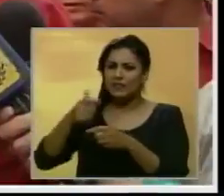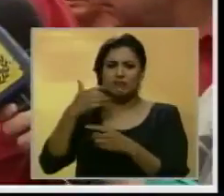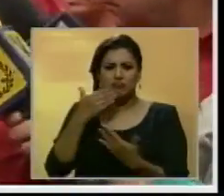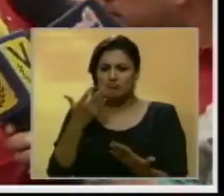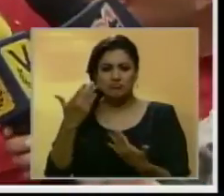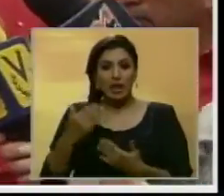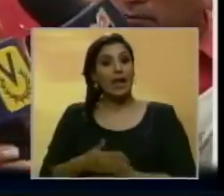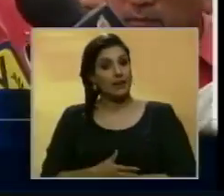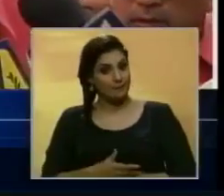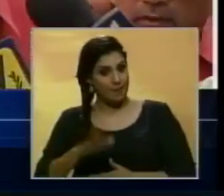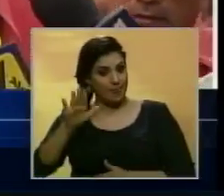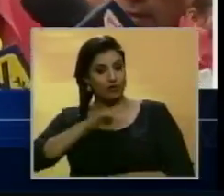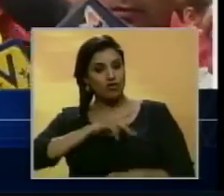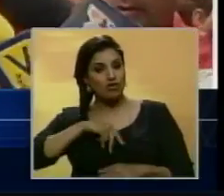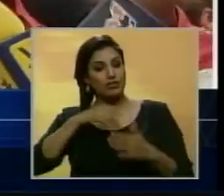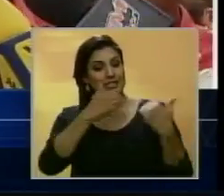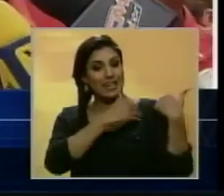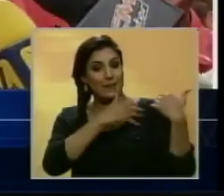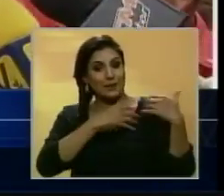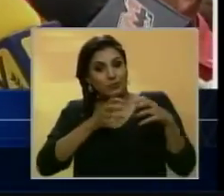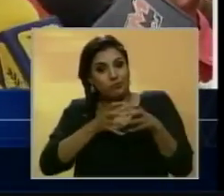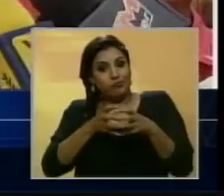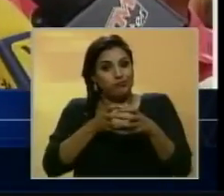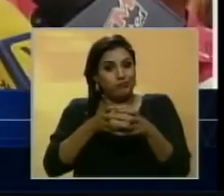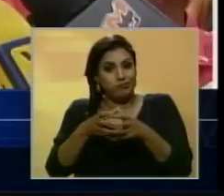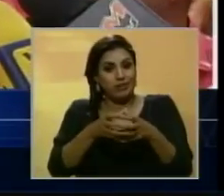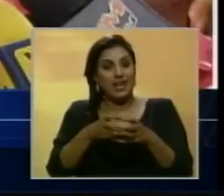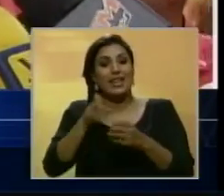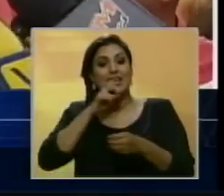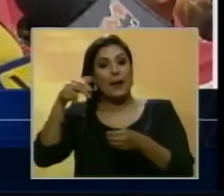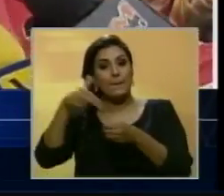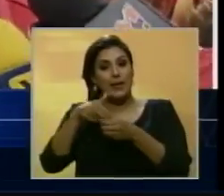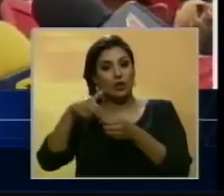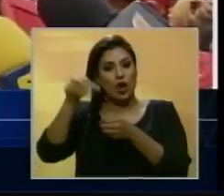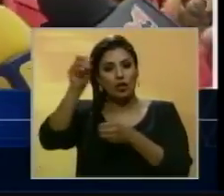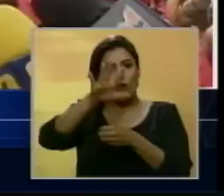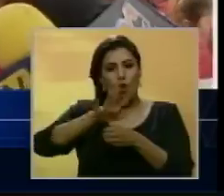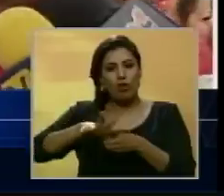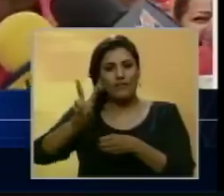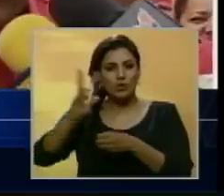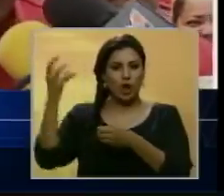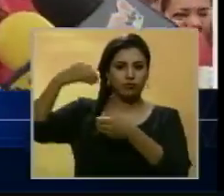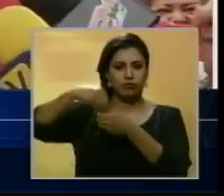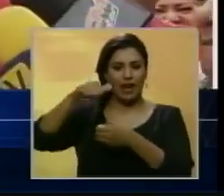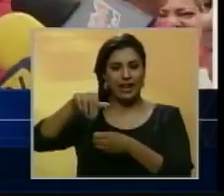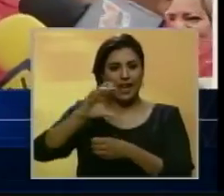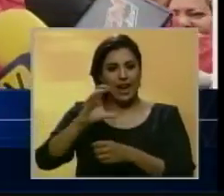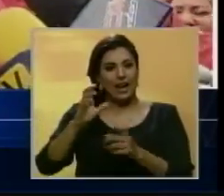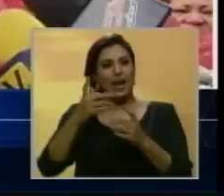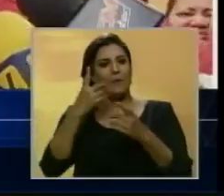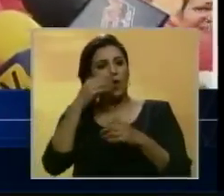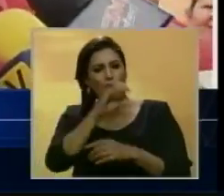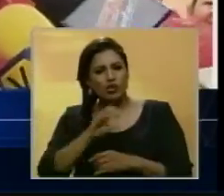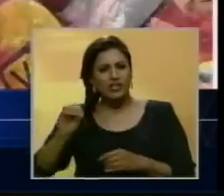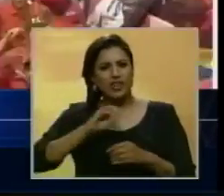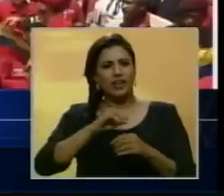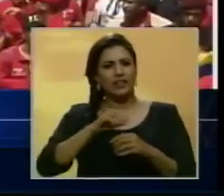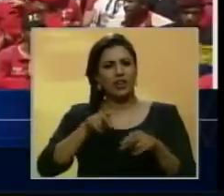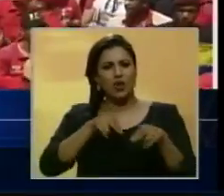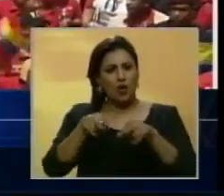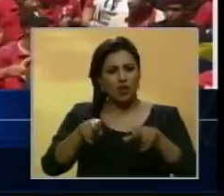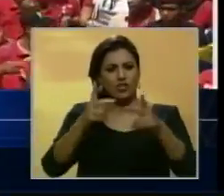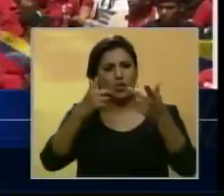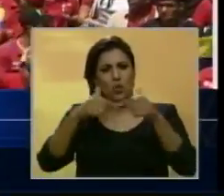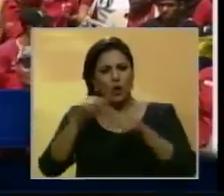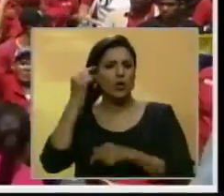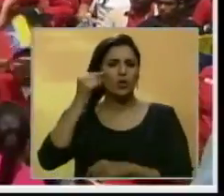petroquímico. Bueno, mira, hoy tenemos representación aquí de los petroleros de toda Venezuela, de La Faja, de Occidente, de